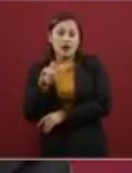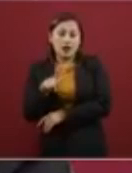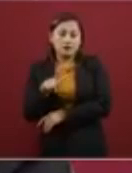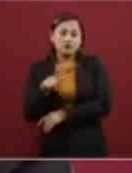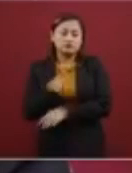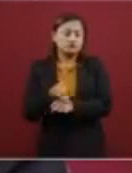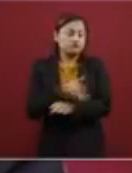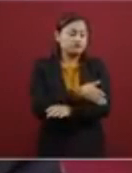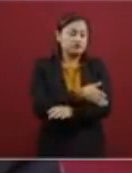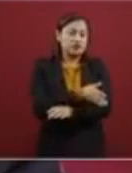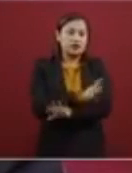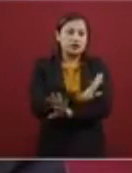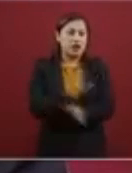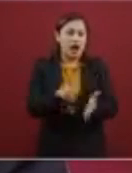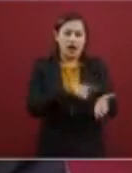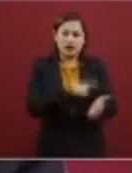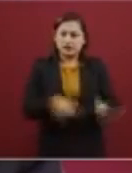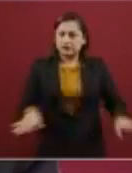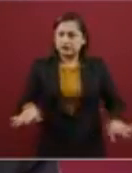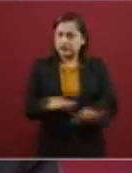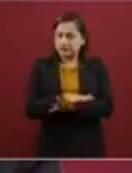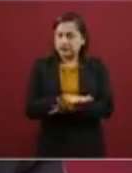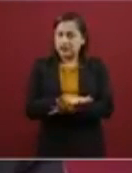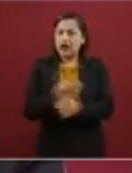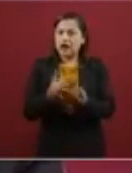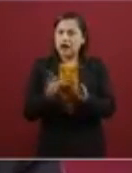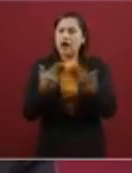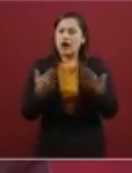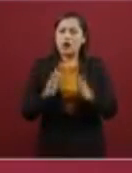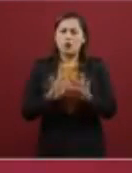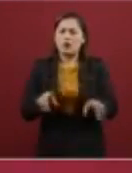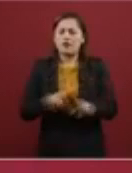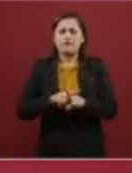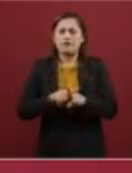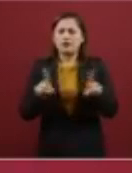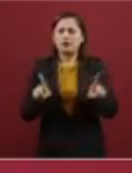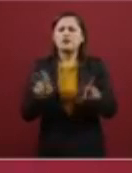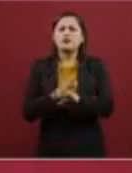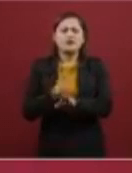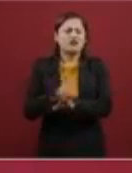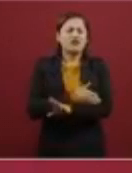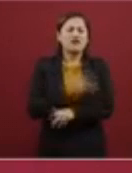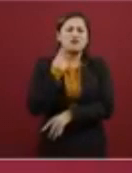aplicar, porque fue una política de pillaje, de saqueo,